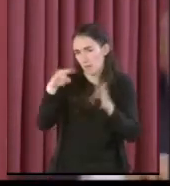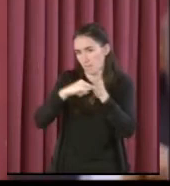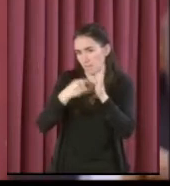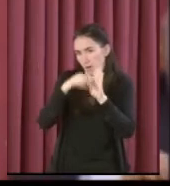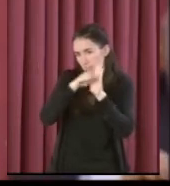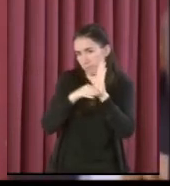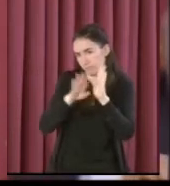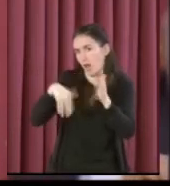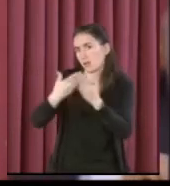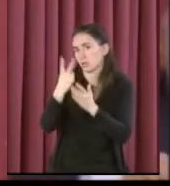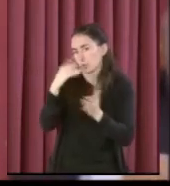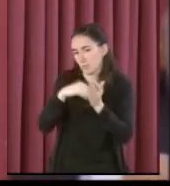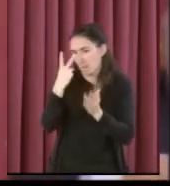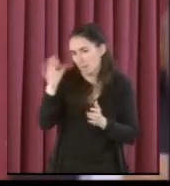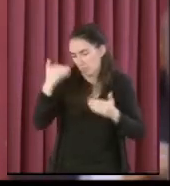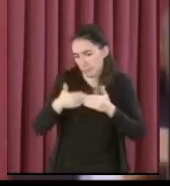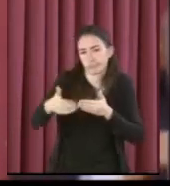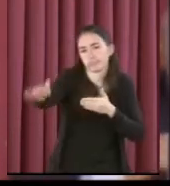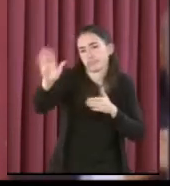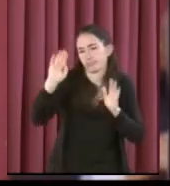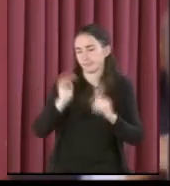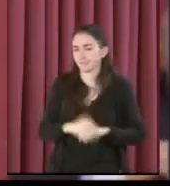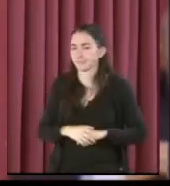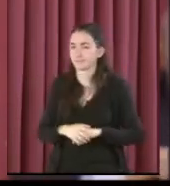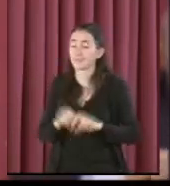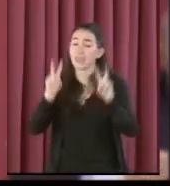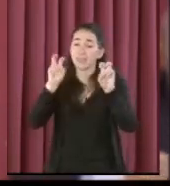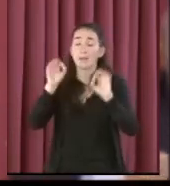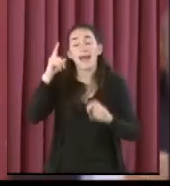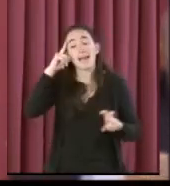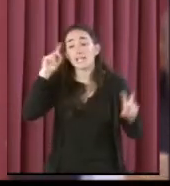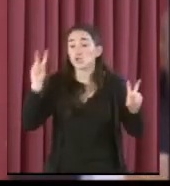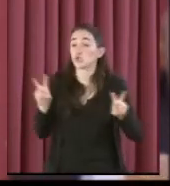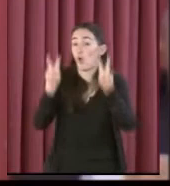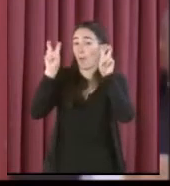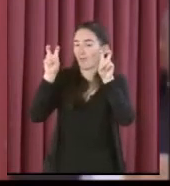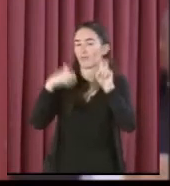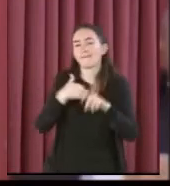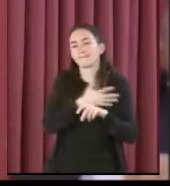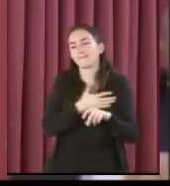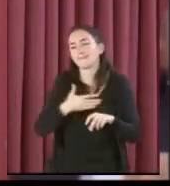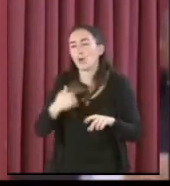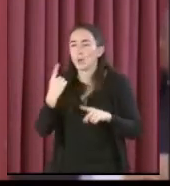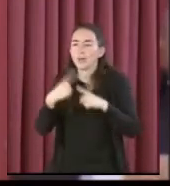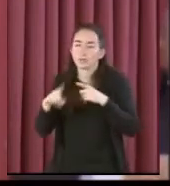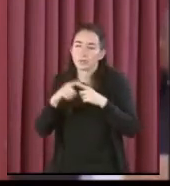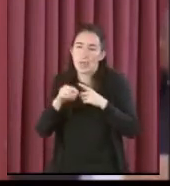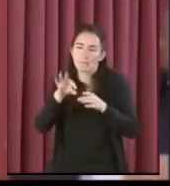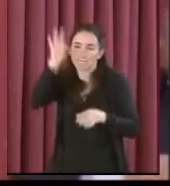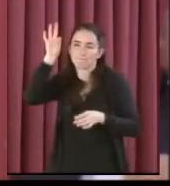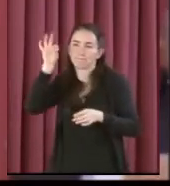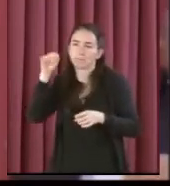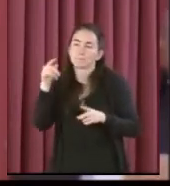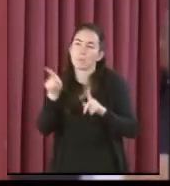2020. Y hablando de innovación, me gustaría hacer una mención especial a la capacidad inspiradora, vitalizadora de una